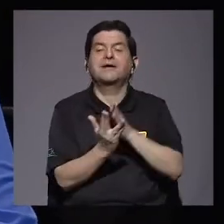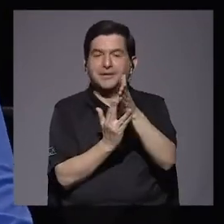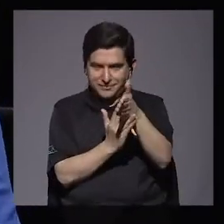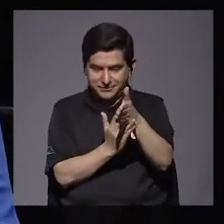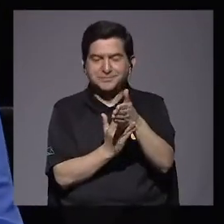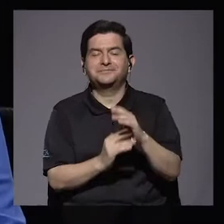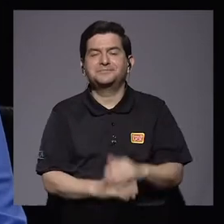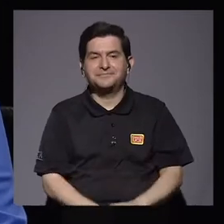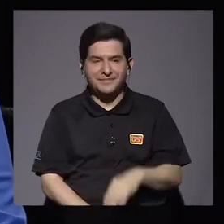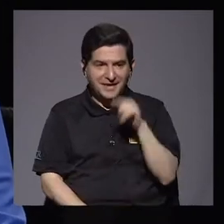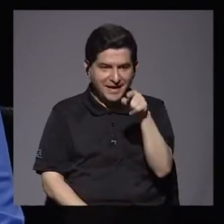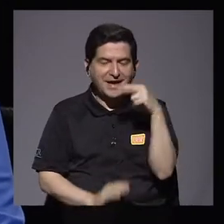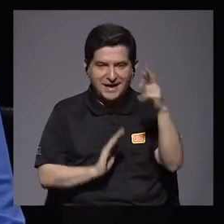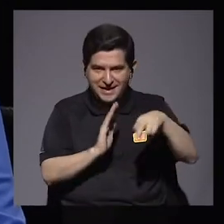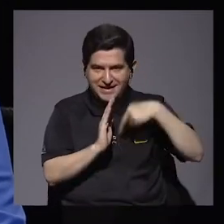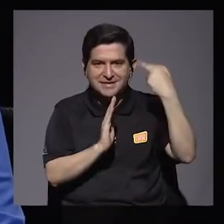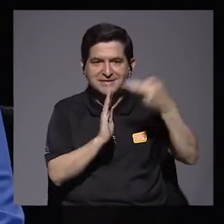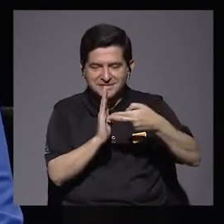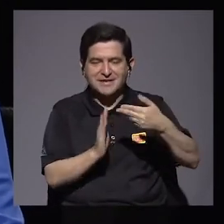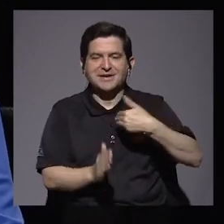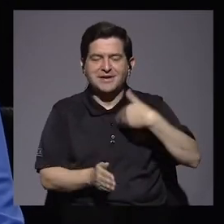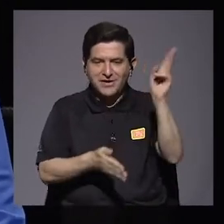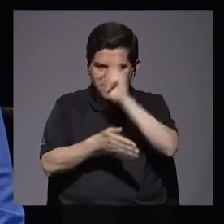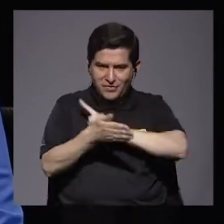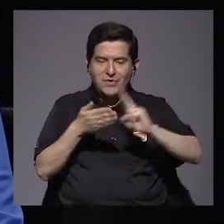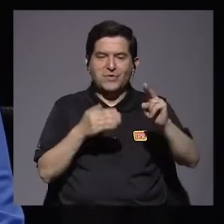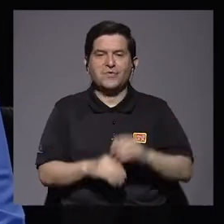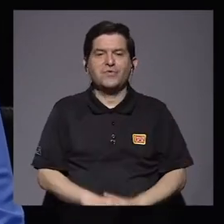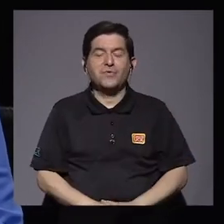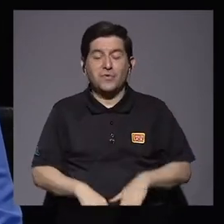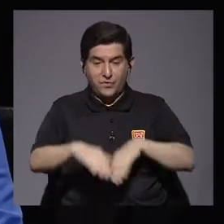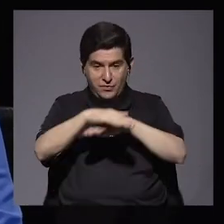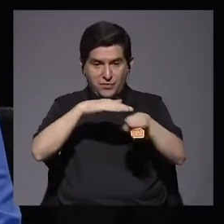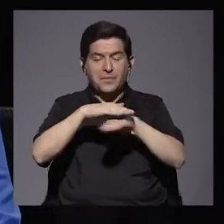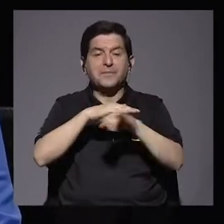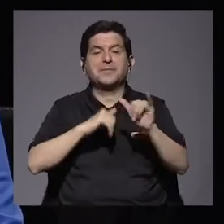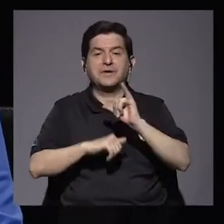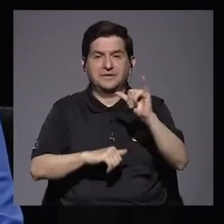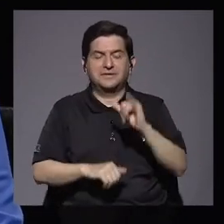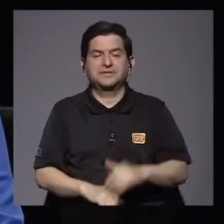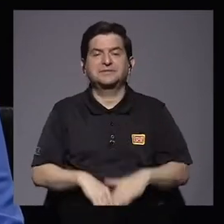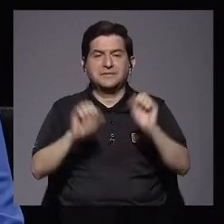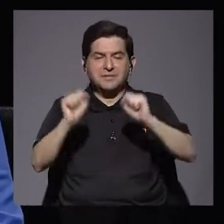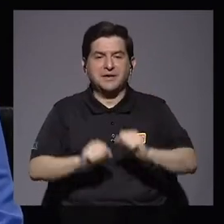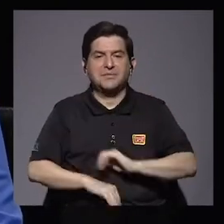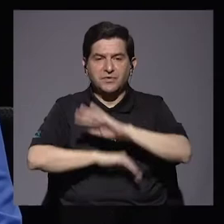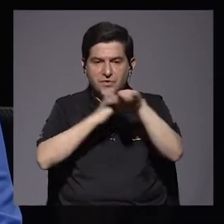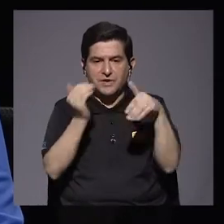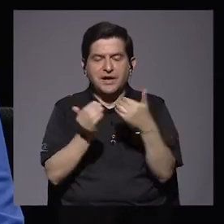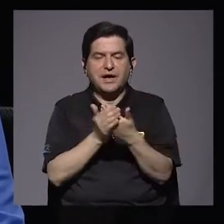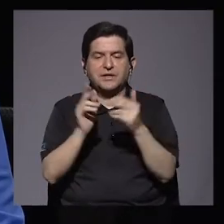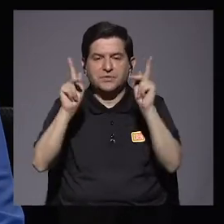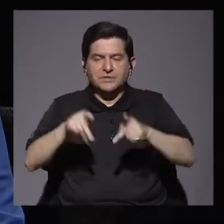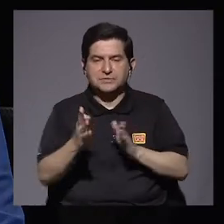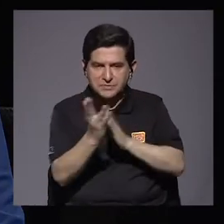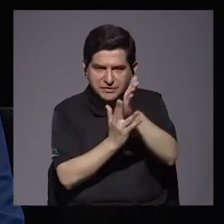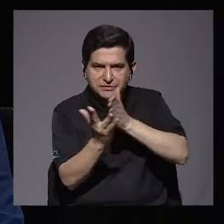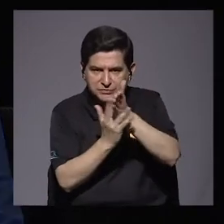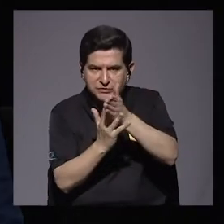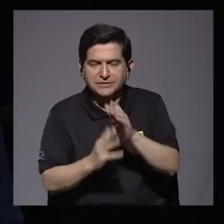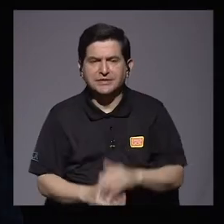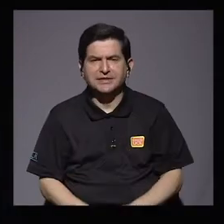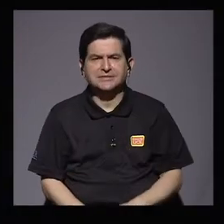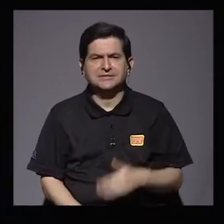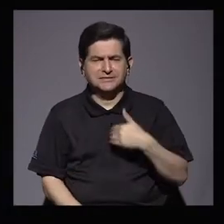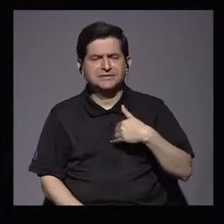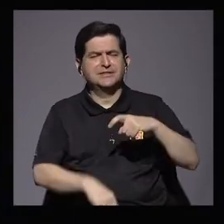universidad. Y ese es el rol de nuestra universidad, ser un referente además y llegar a todos lados. Tiene